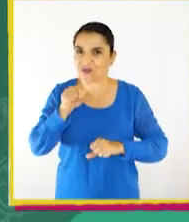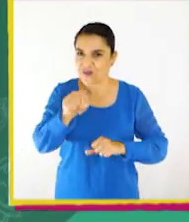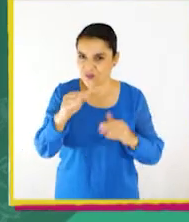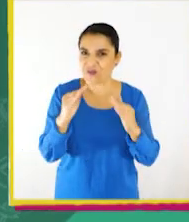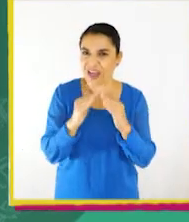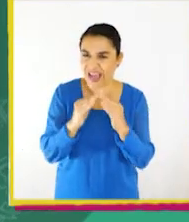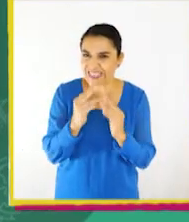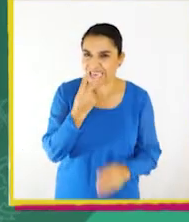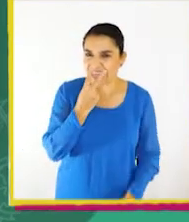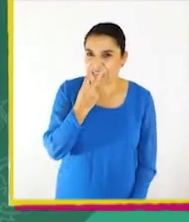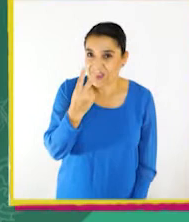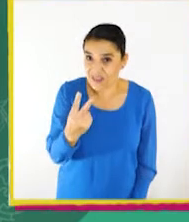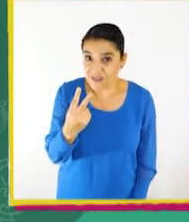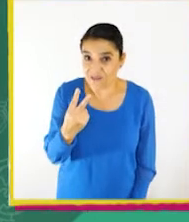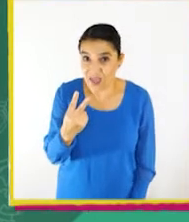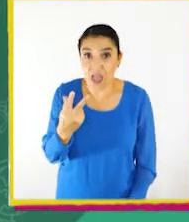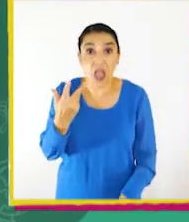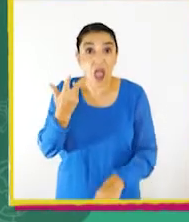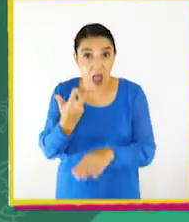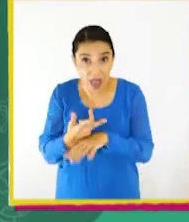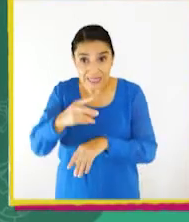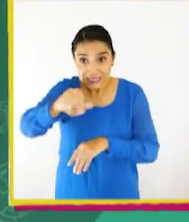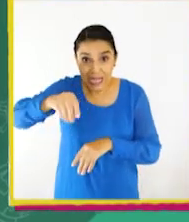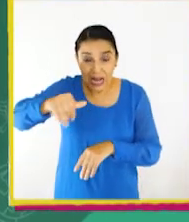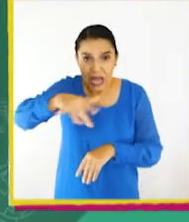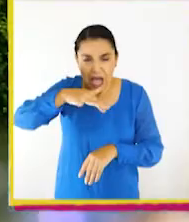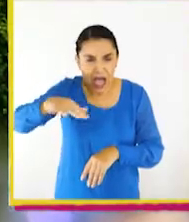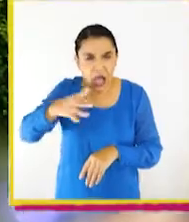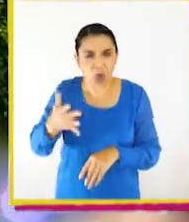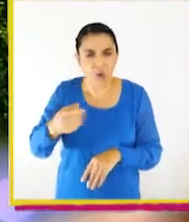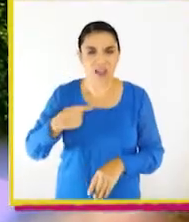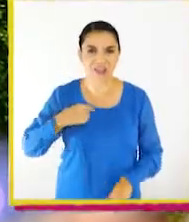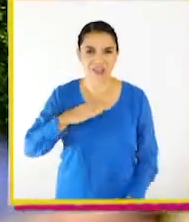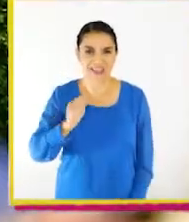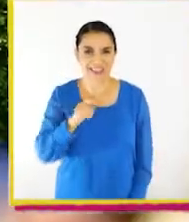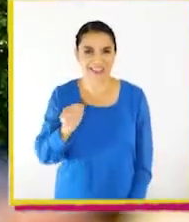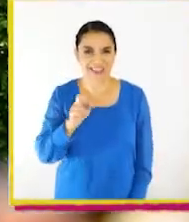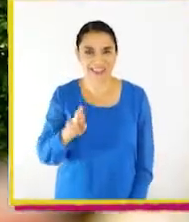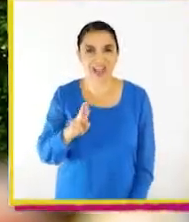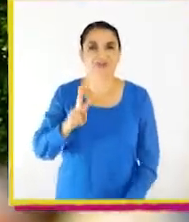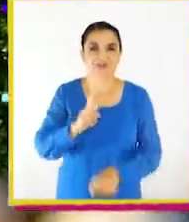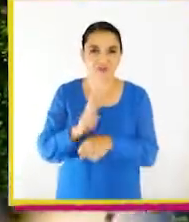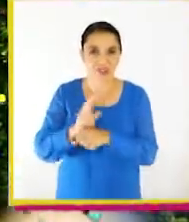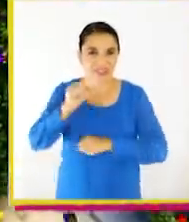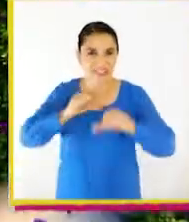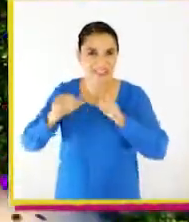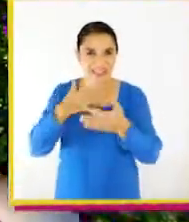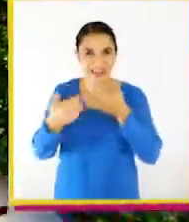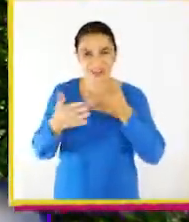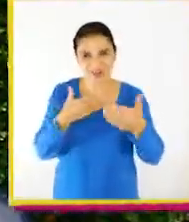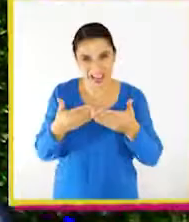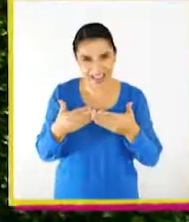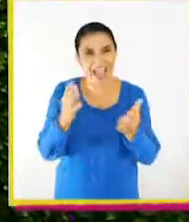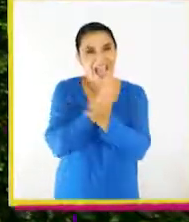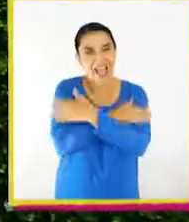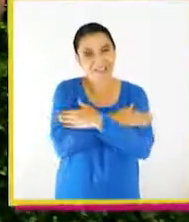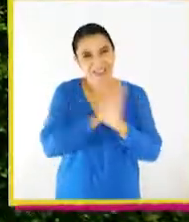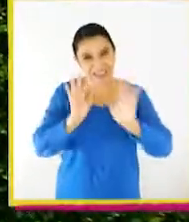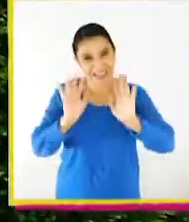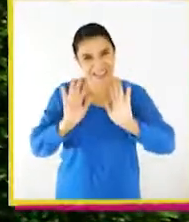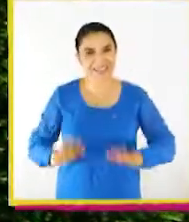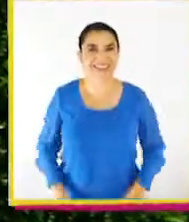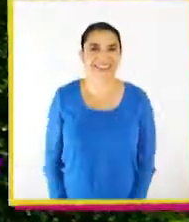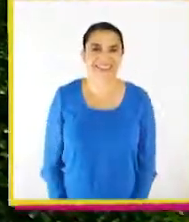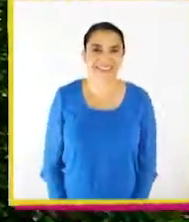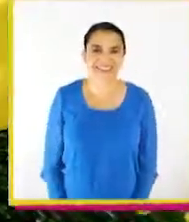casa y ve lo que hace la sal en el agua. Soy César, su profesor de Ciencias Naturales. Les mando un abrazo.